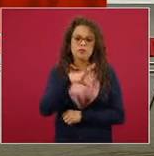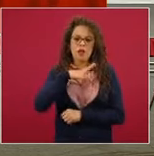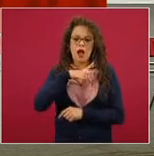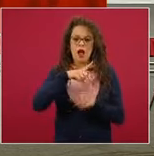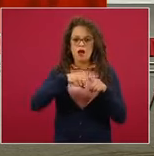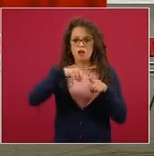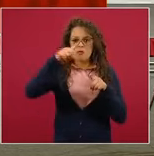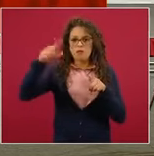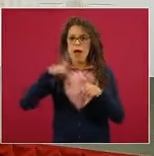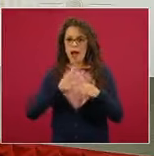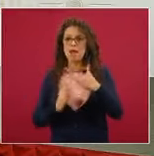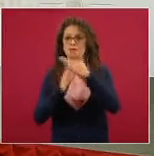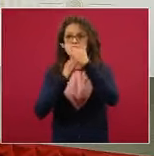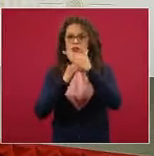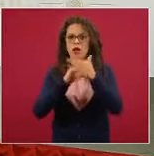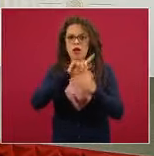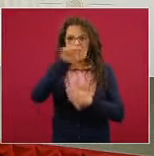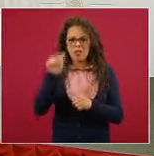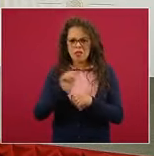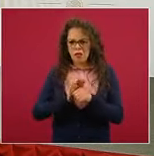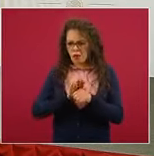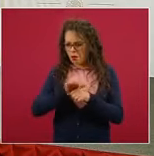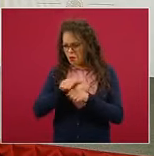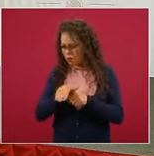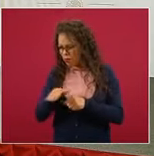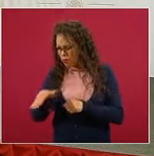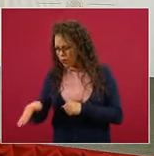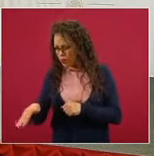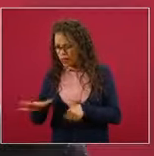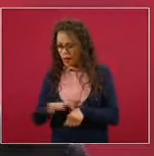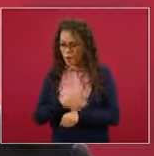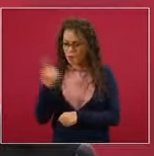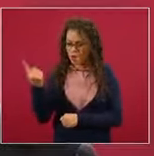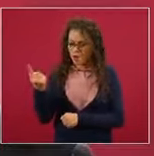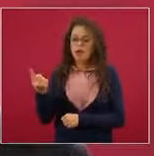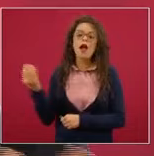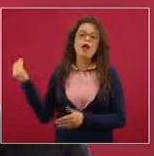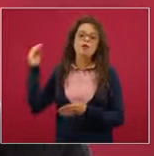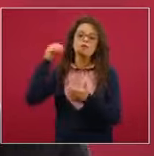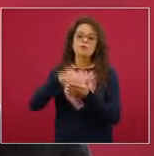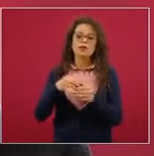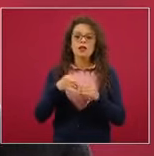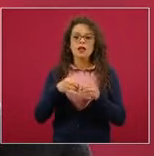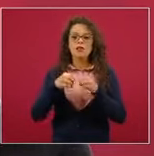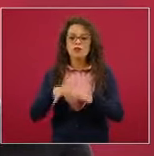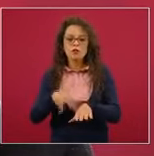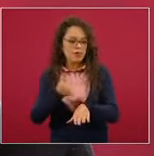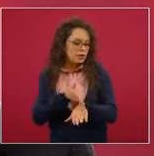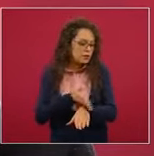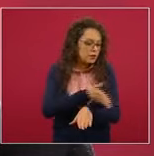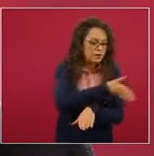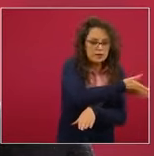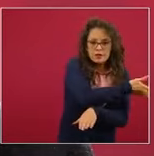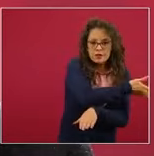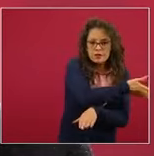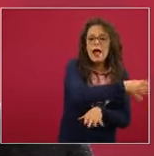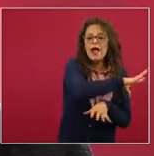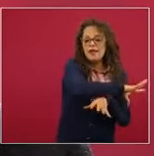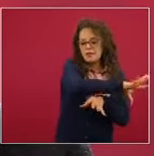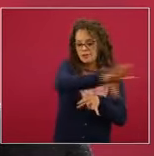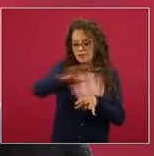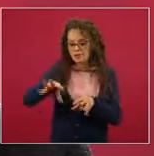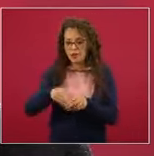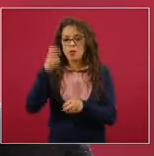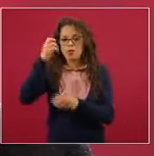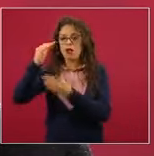baja. ¿Por qué es? Porque se agregaron datos históricos, datos rezagados, datos. Ocurre en todo el mundo, es convencional que ocurra